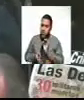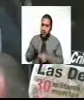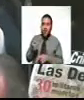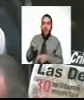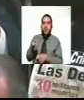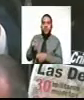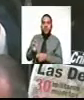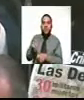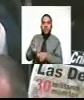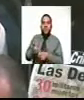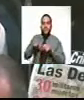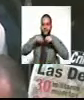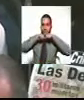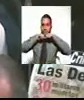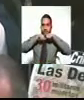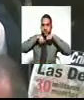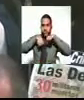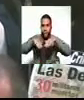empleados públicos.